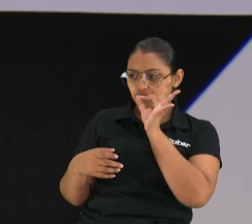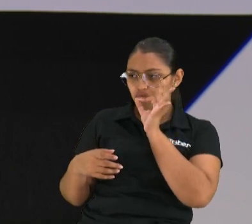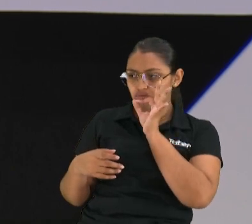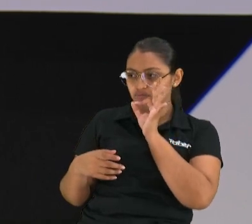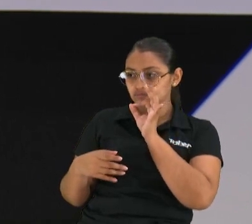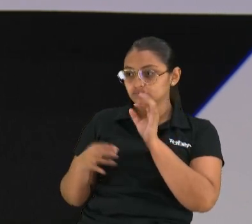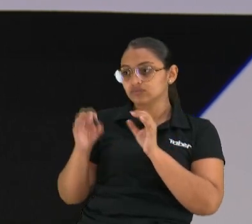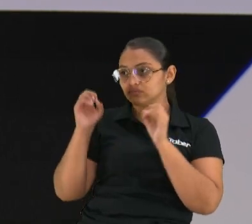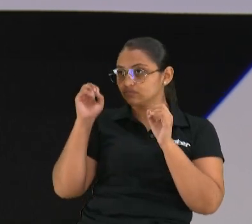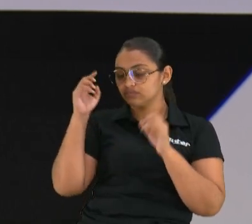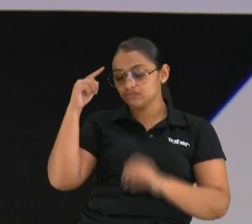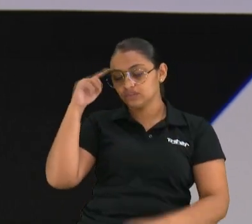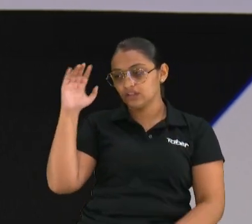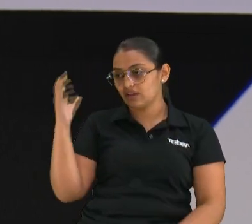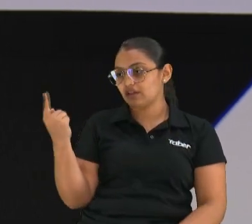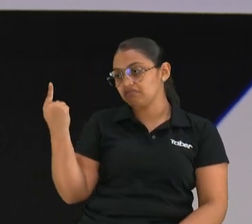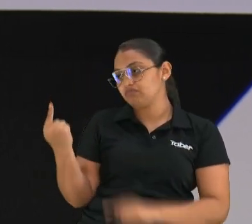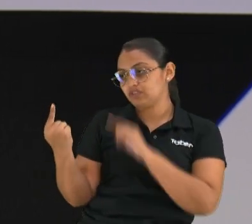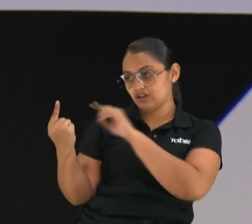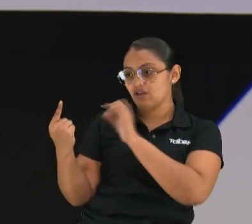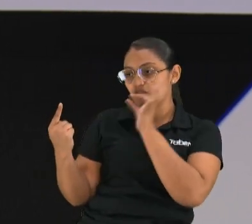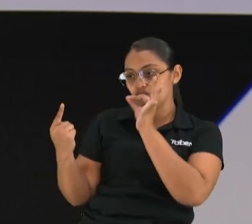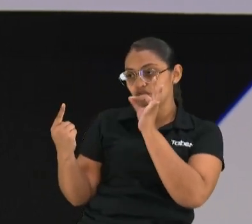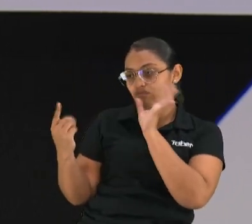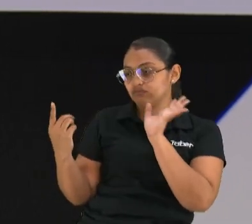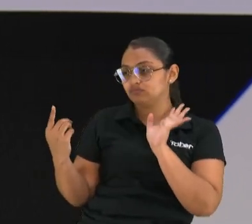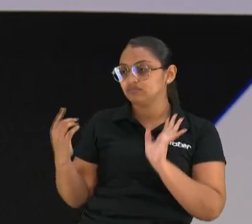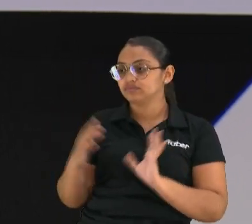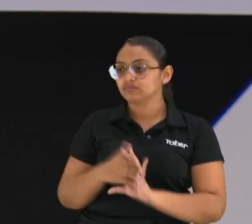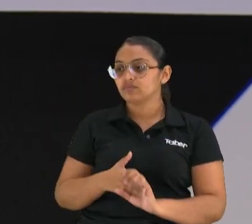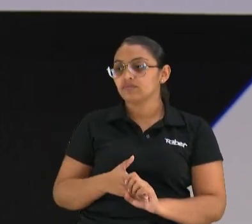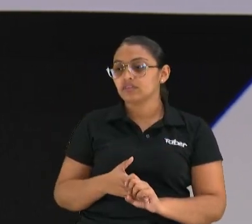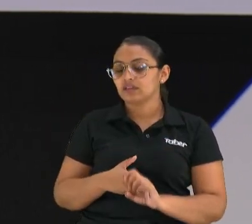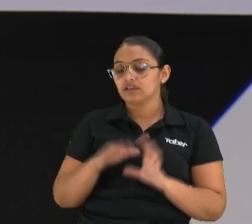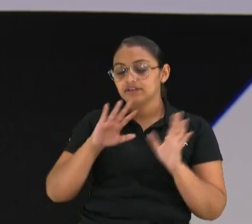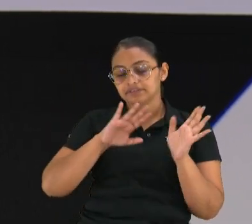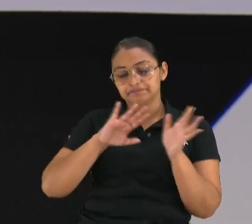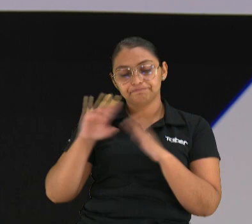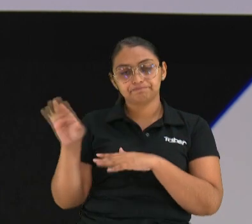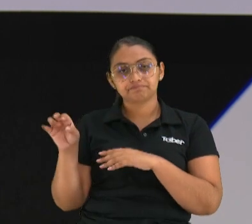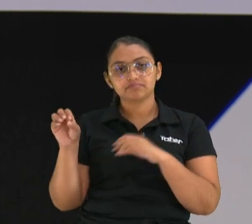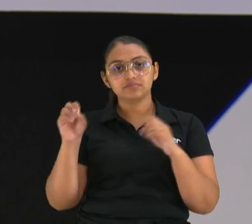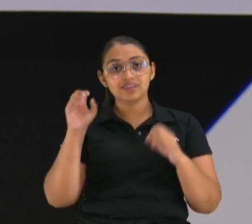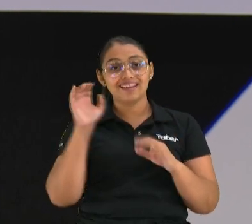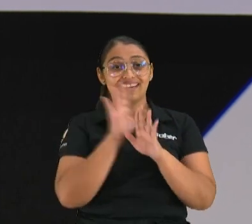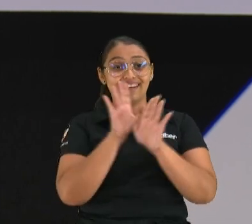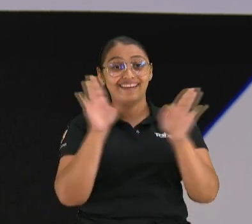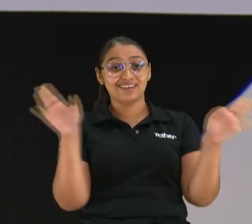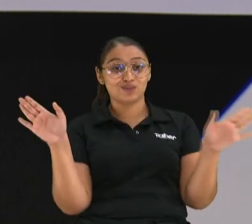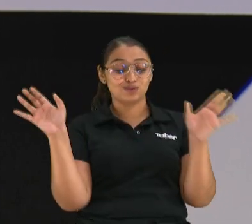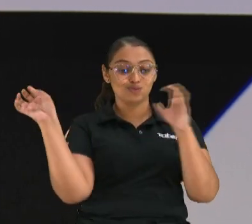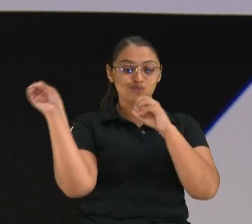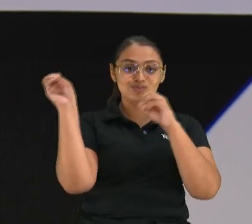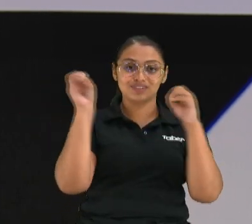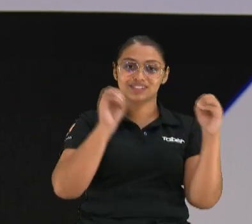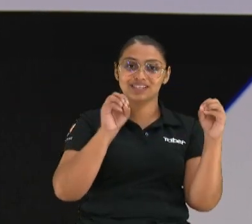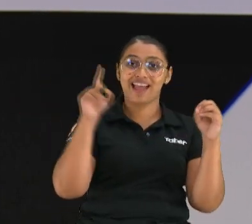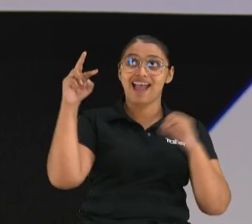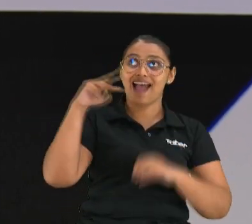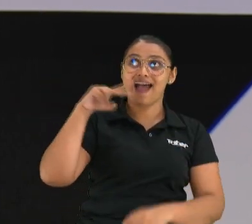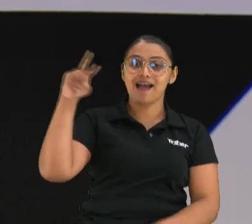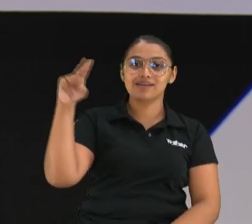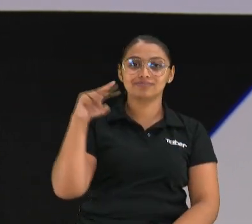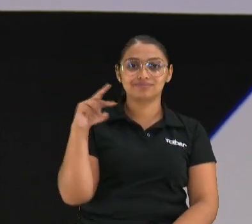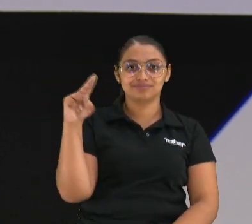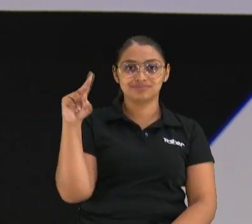Jesús no es nuestro enemigo Jesús es nuestro amigo dice la palabra y para usted que anda